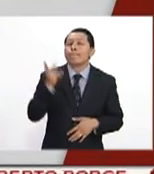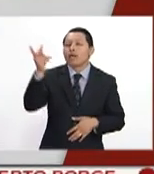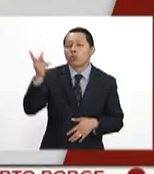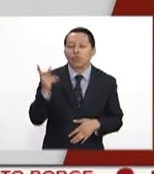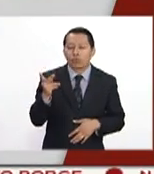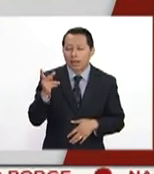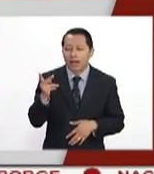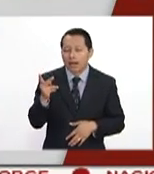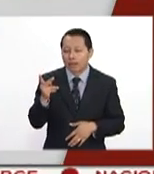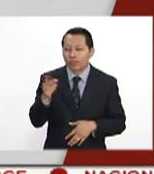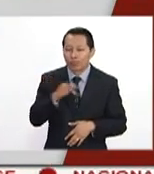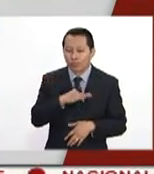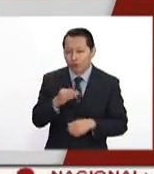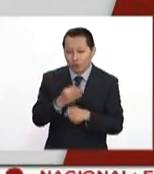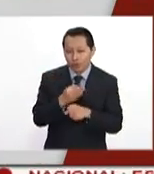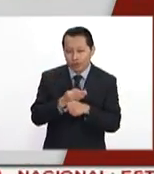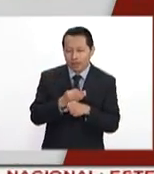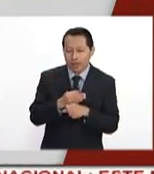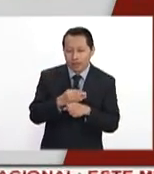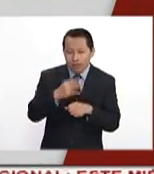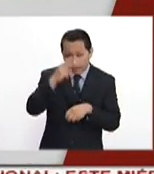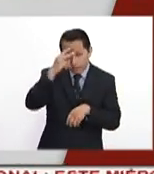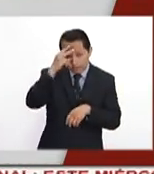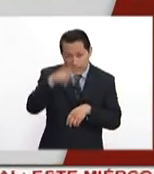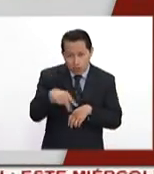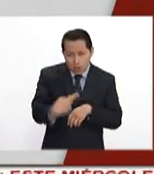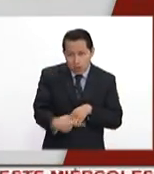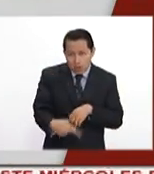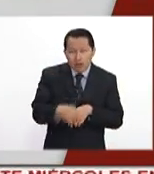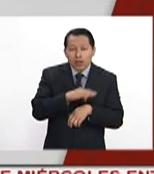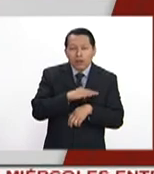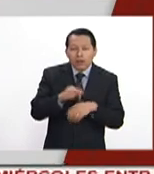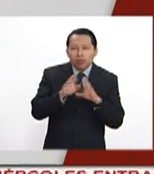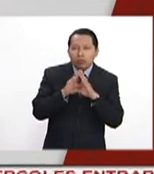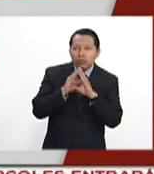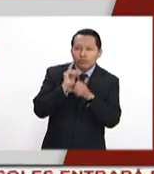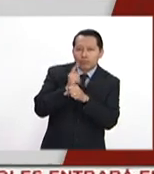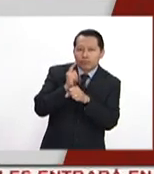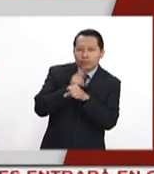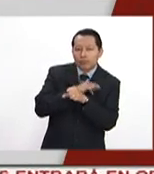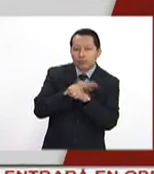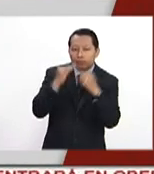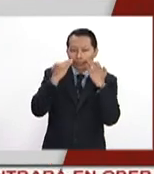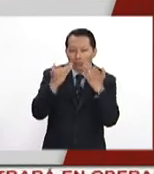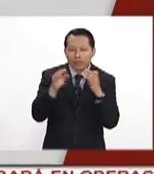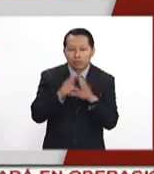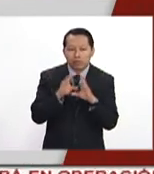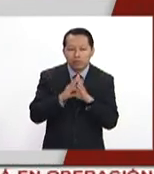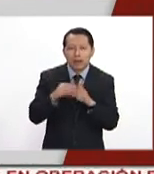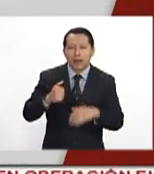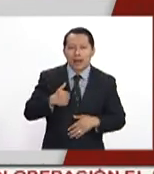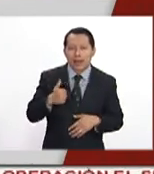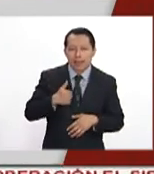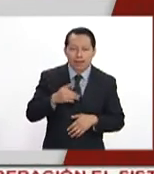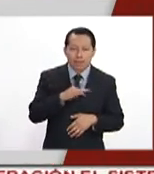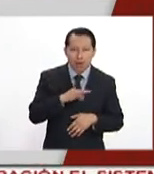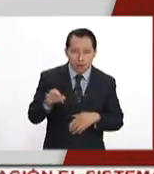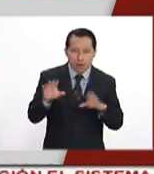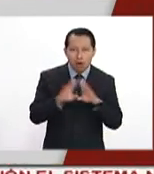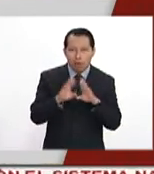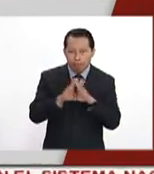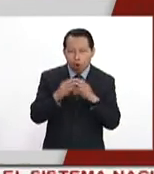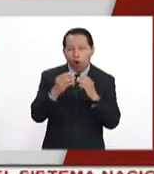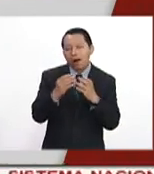que me gustaría plantearte. Acá en México se nota o se ve, se percibe a Canadá como un aliado